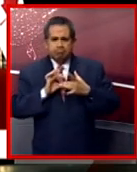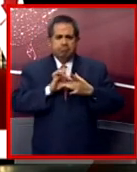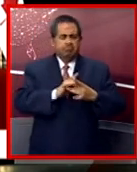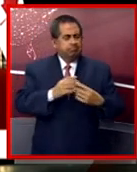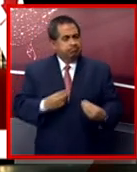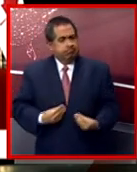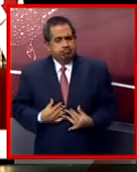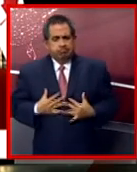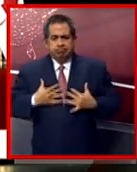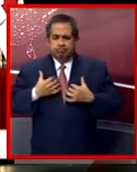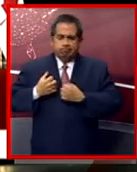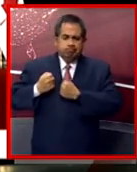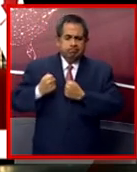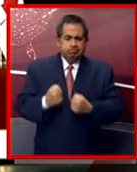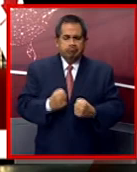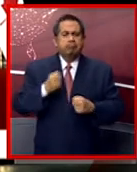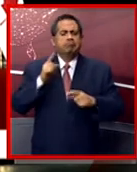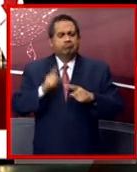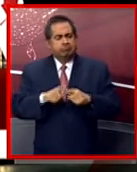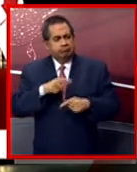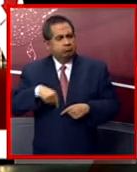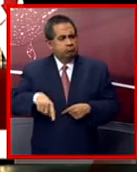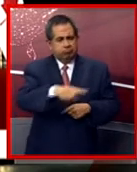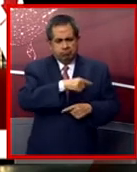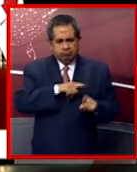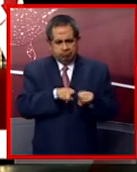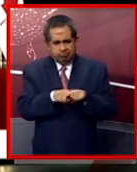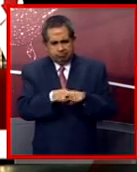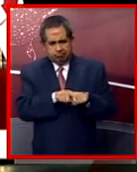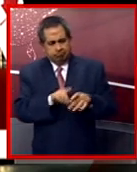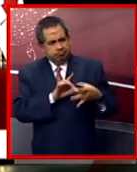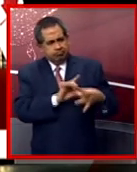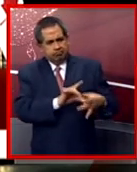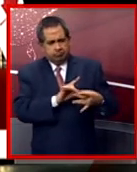nos reafirman la convicción de que somos pueblos hermanos.